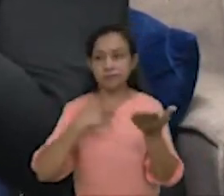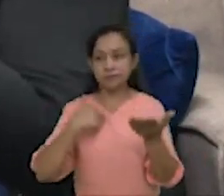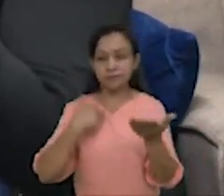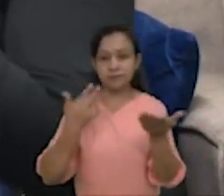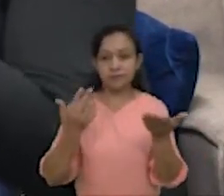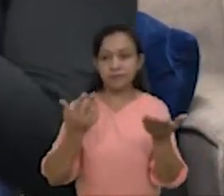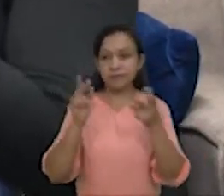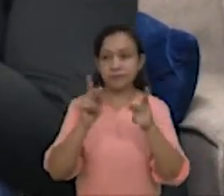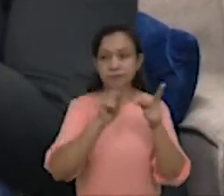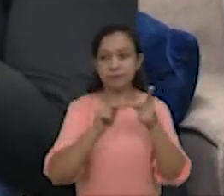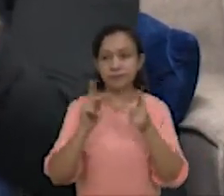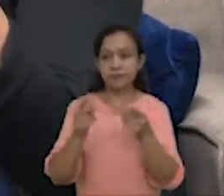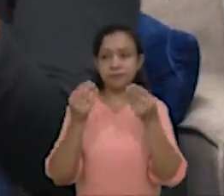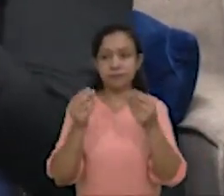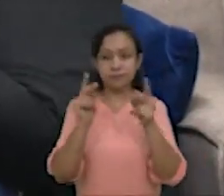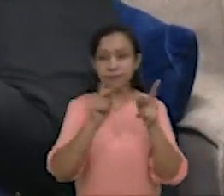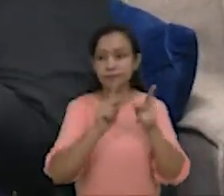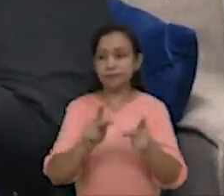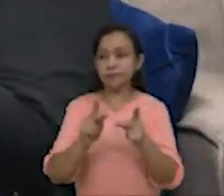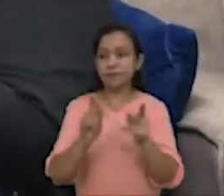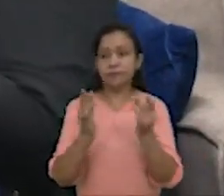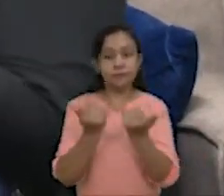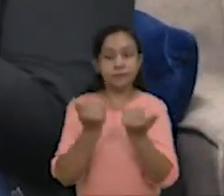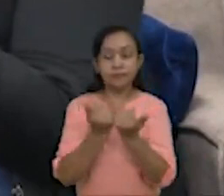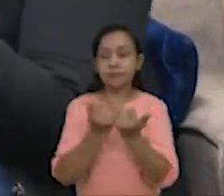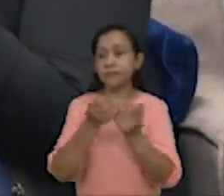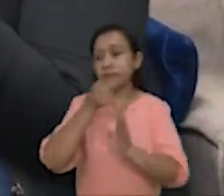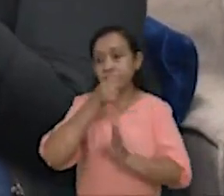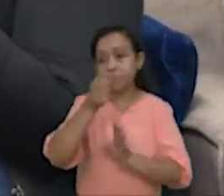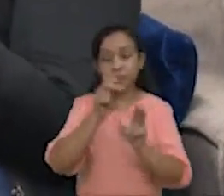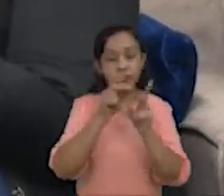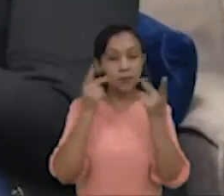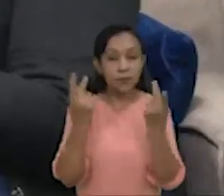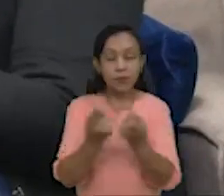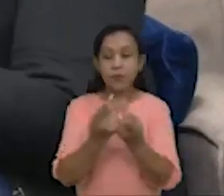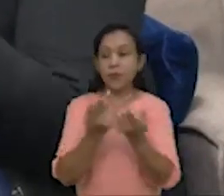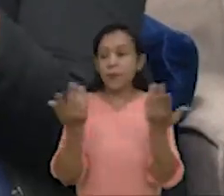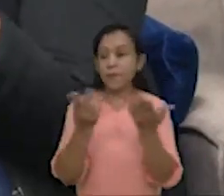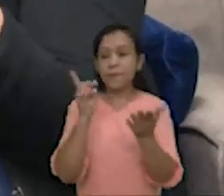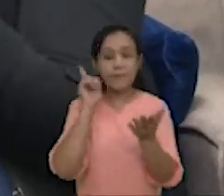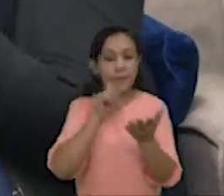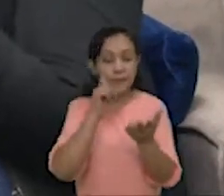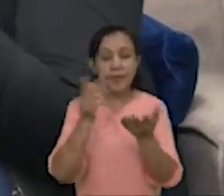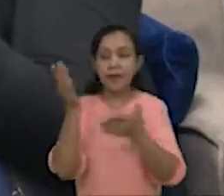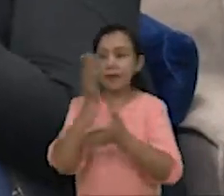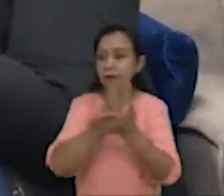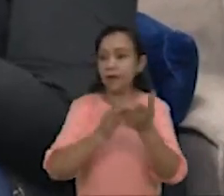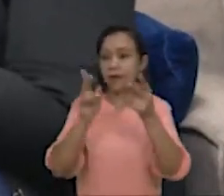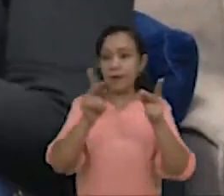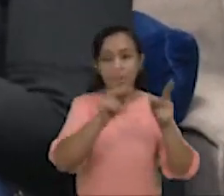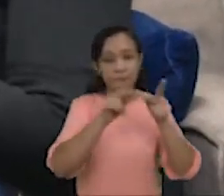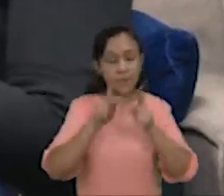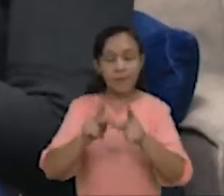crean una personalidad que muchas veces, una personalidad pública, que muchas veces es hasta fantasiosa, que muchas veces esta